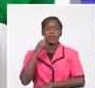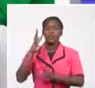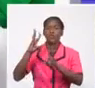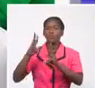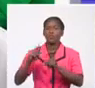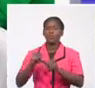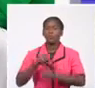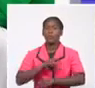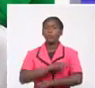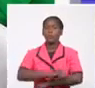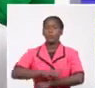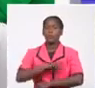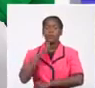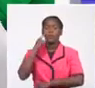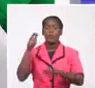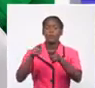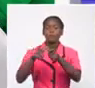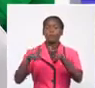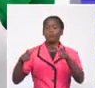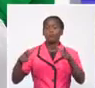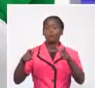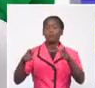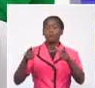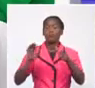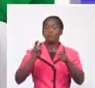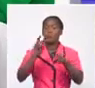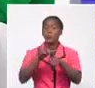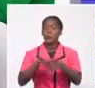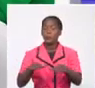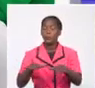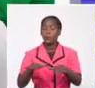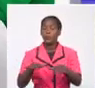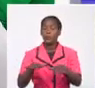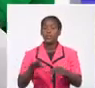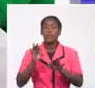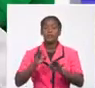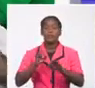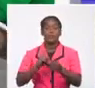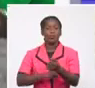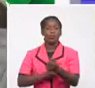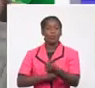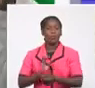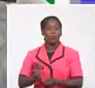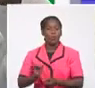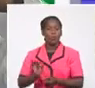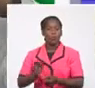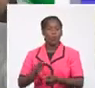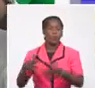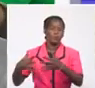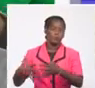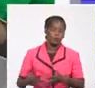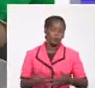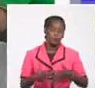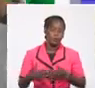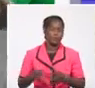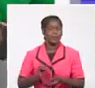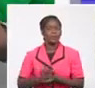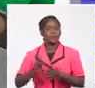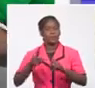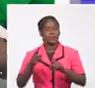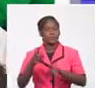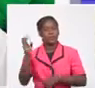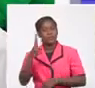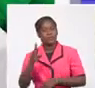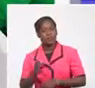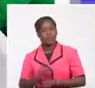países que han ido incrementando, que ya no son los habituales, que siempre recuerdan que teníamos Estados Unidos, Brasil, no